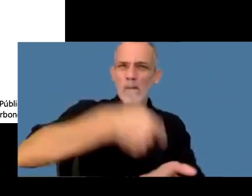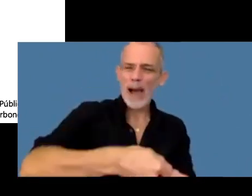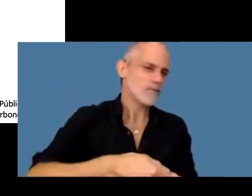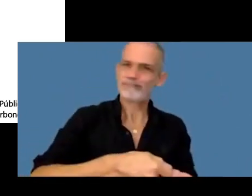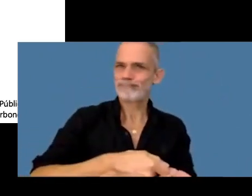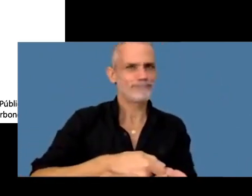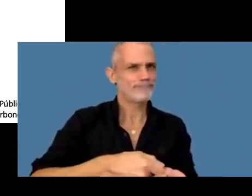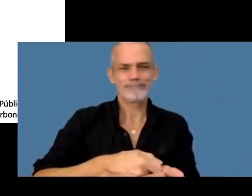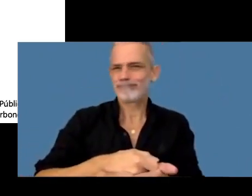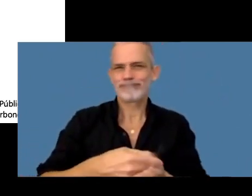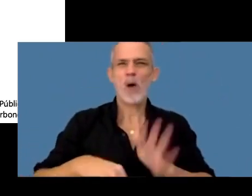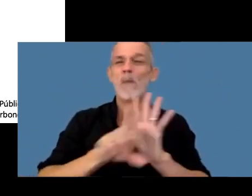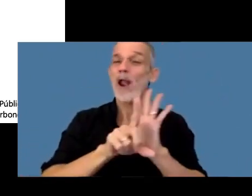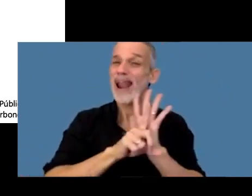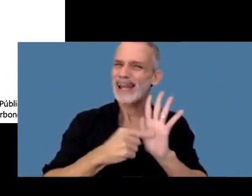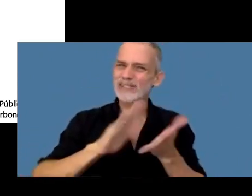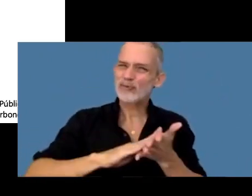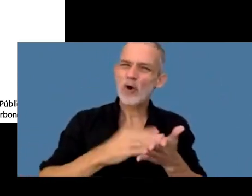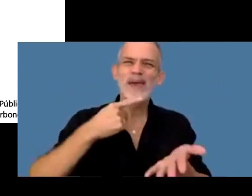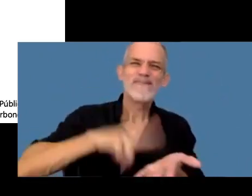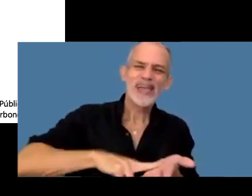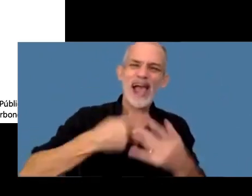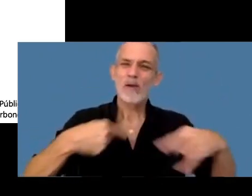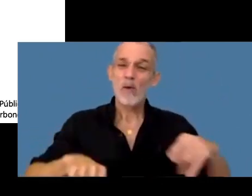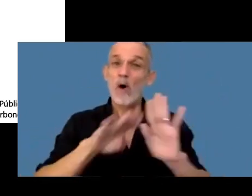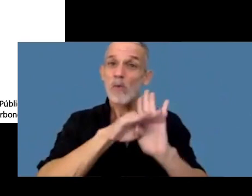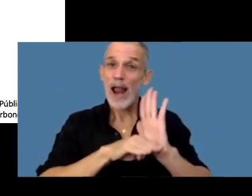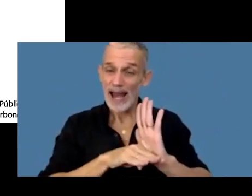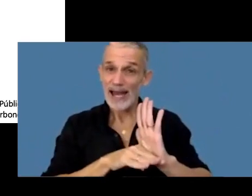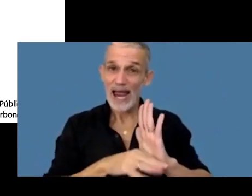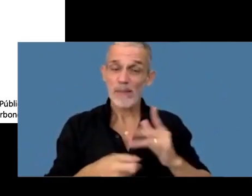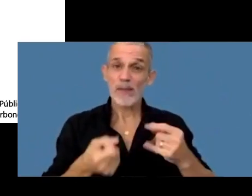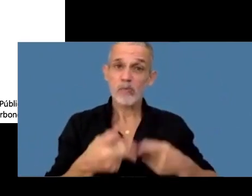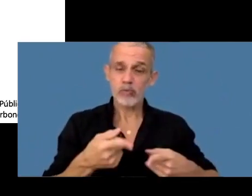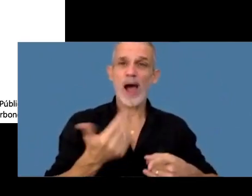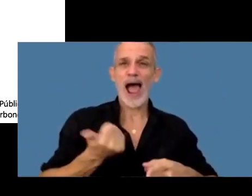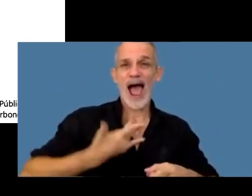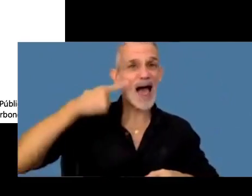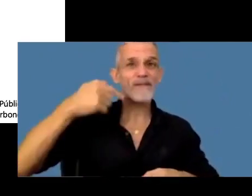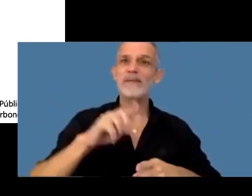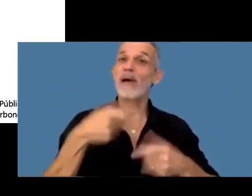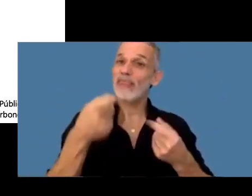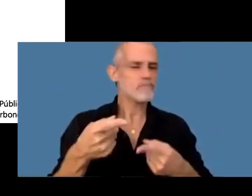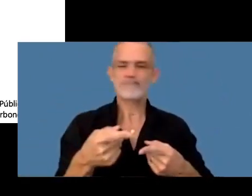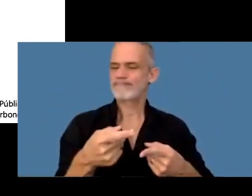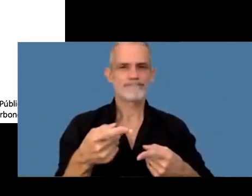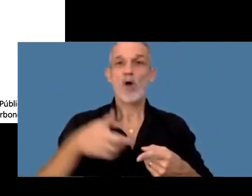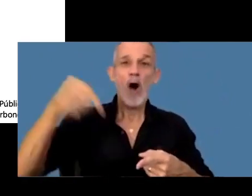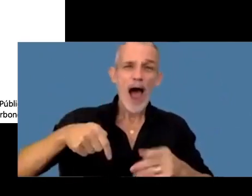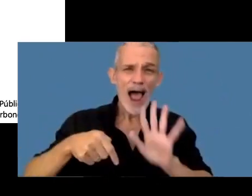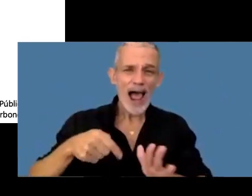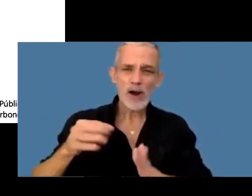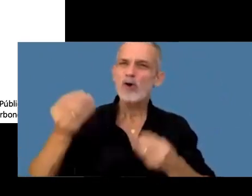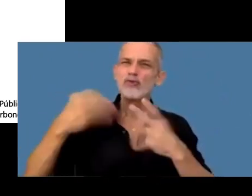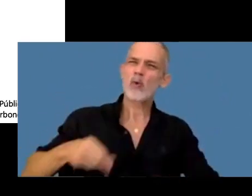por las leyes de procedimientos fiscales y las normas reglamentarias emitidas por la autoridad fiscal, pero en este caso, si bien va a ser un saldo que